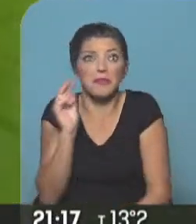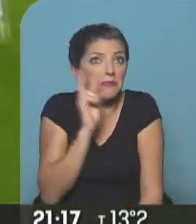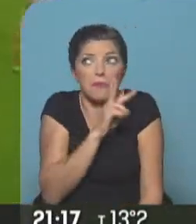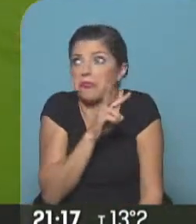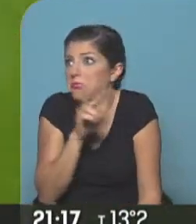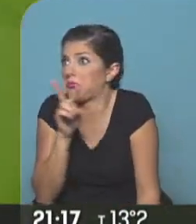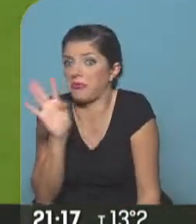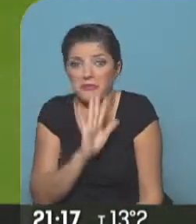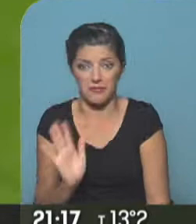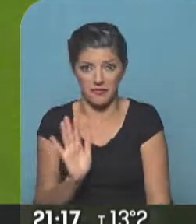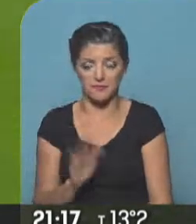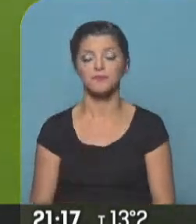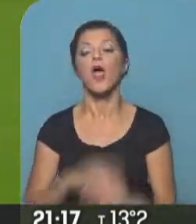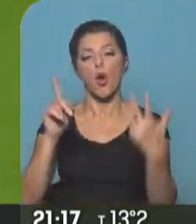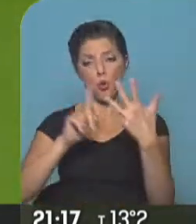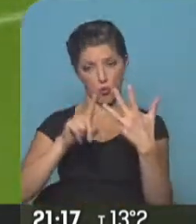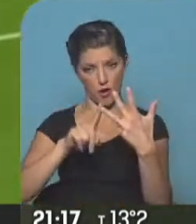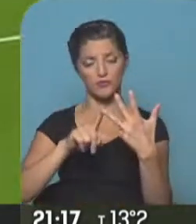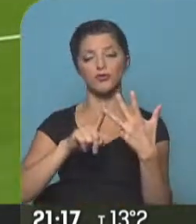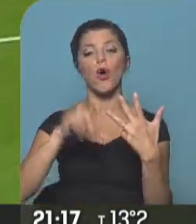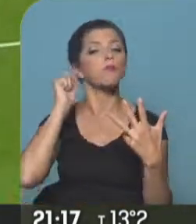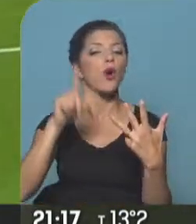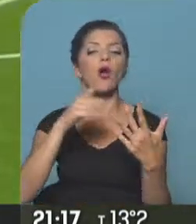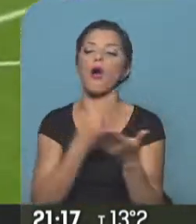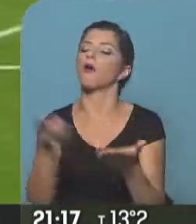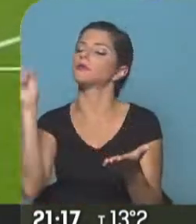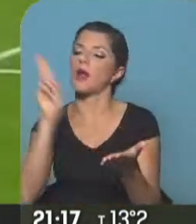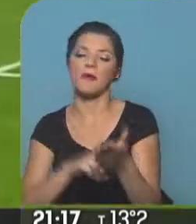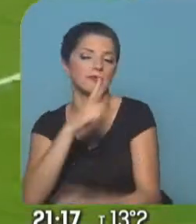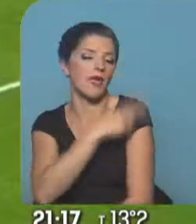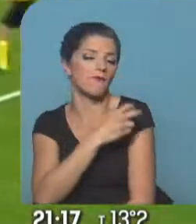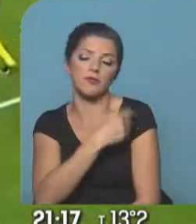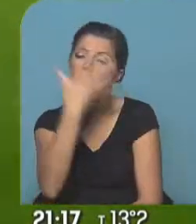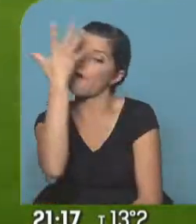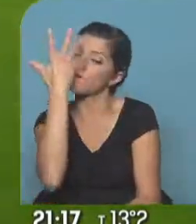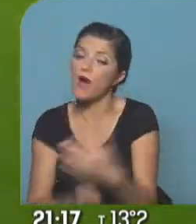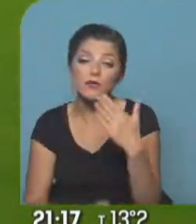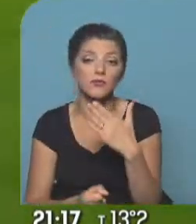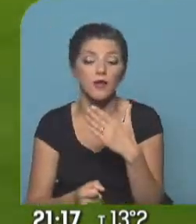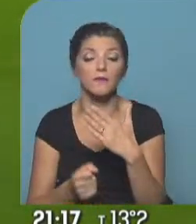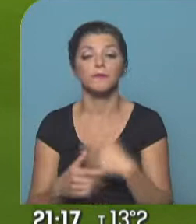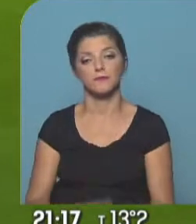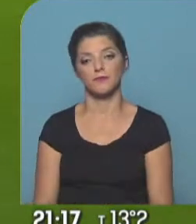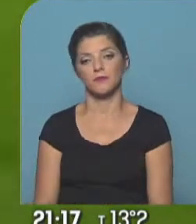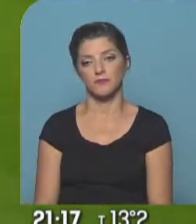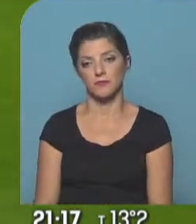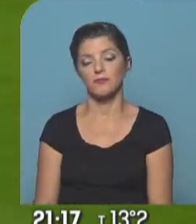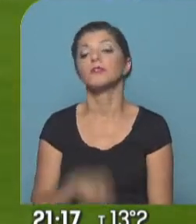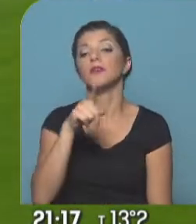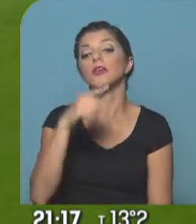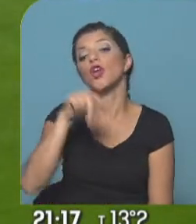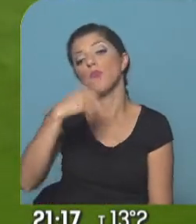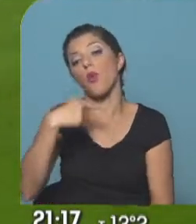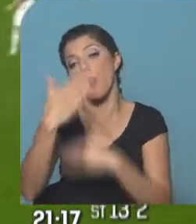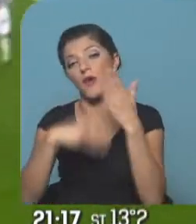El cuarto, otra vez una defensa abierta con todas las facilidades. Lukaku, el arquero, da rebote y el armenio Kitarian convierte.